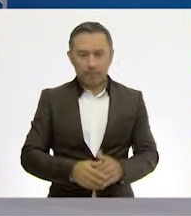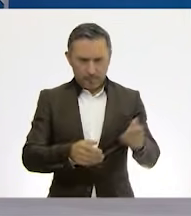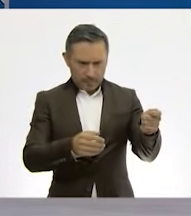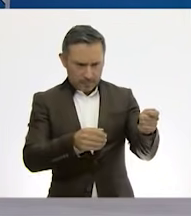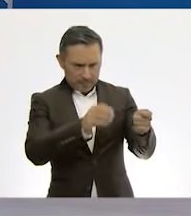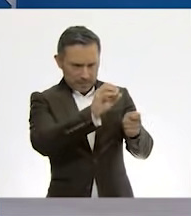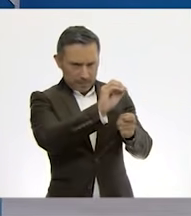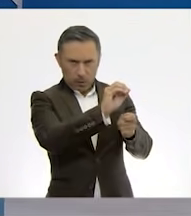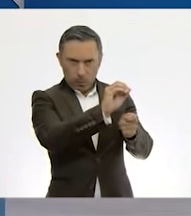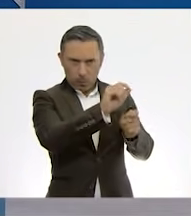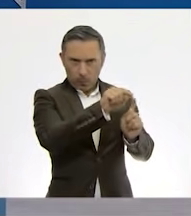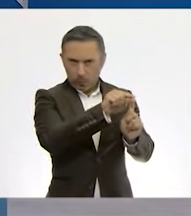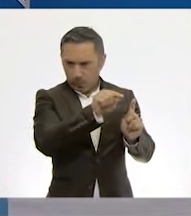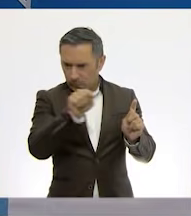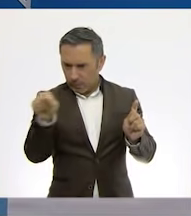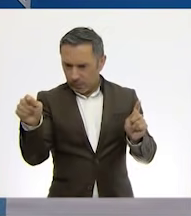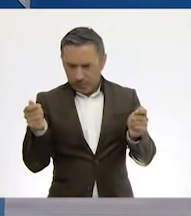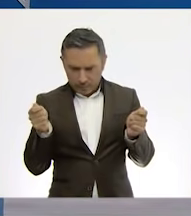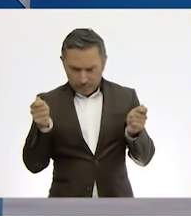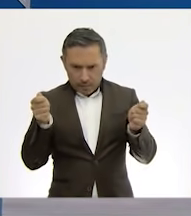el cero. Acá. Aquí está.